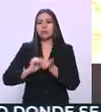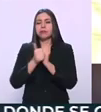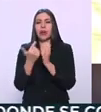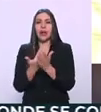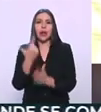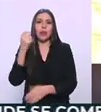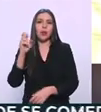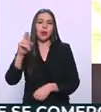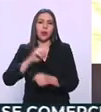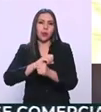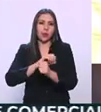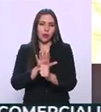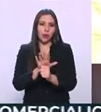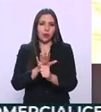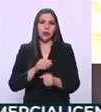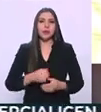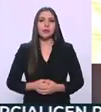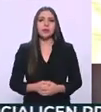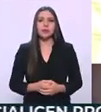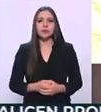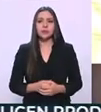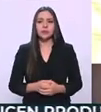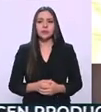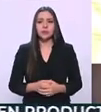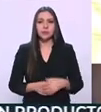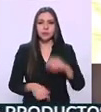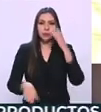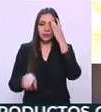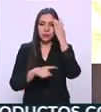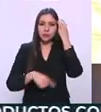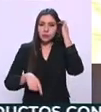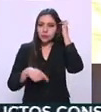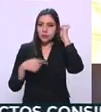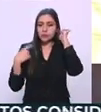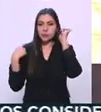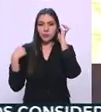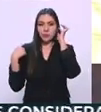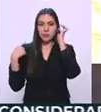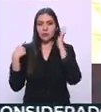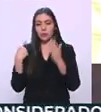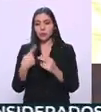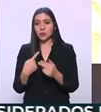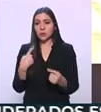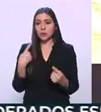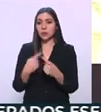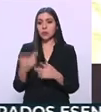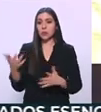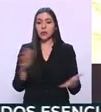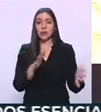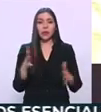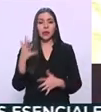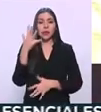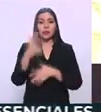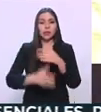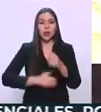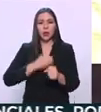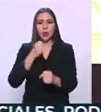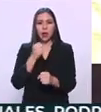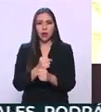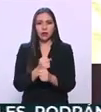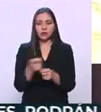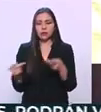COVID-19. Logramos lo que generalmente implica 5 años más o menos de